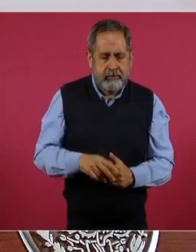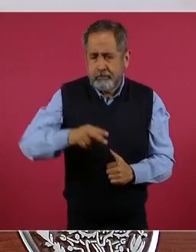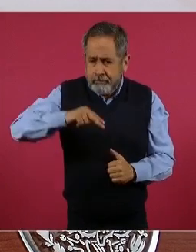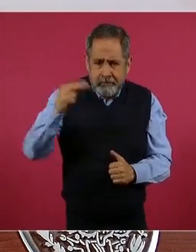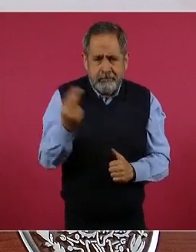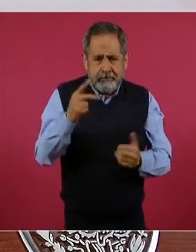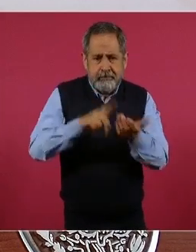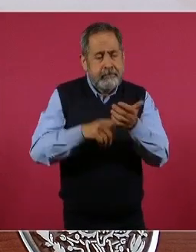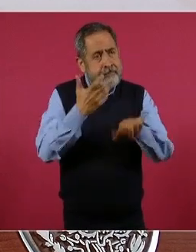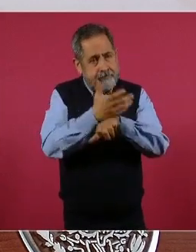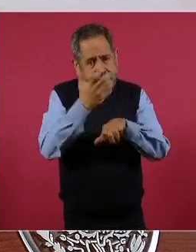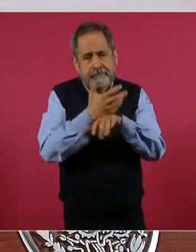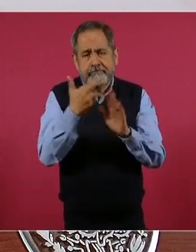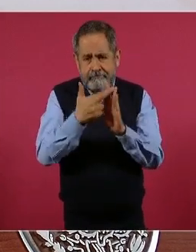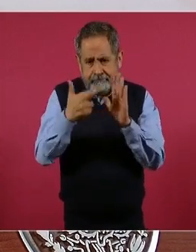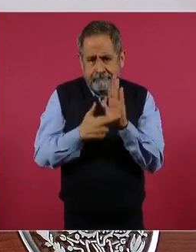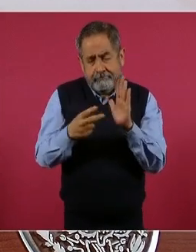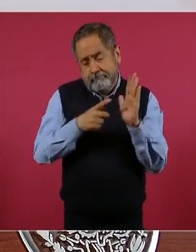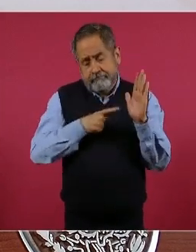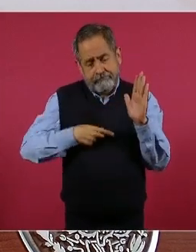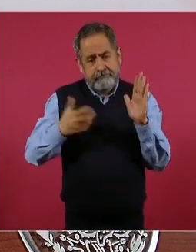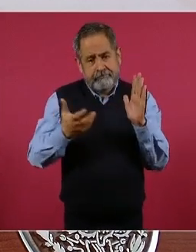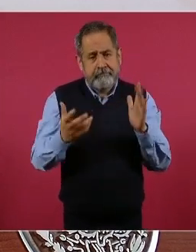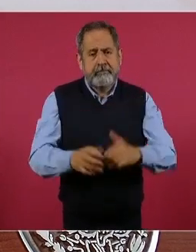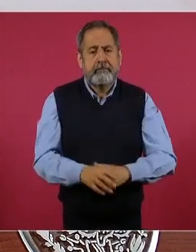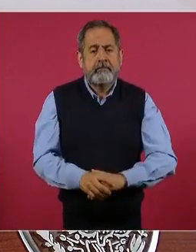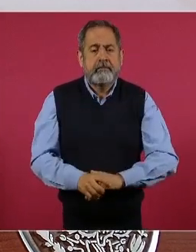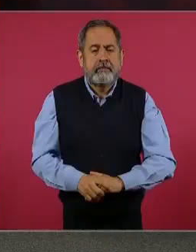urge hacer.